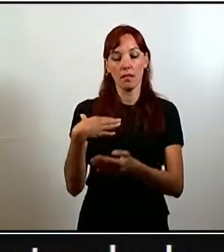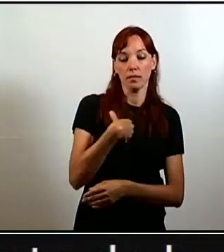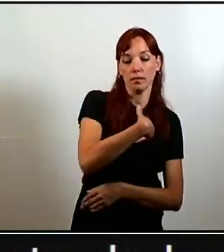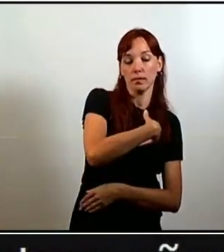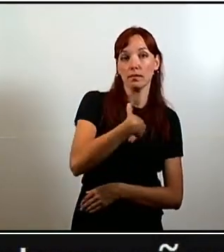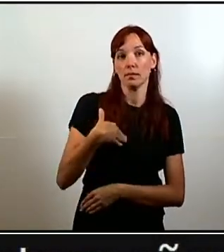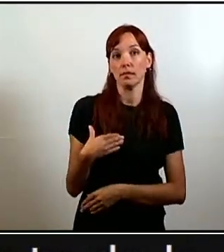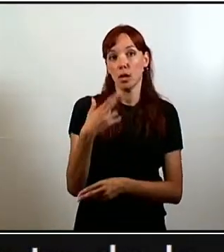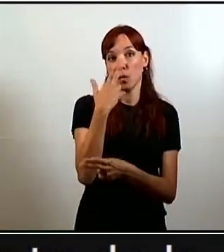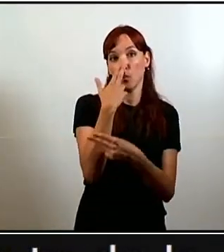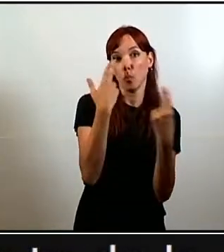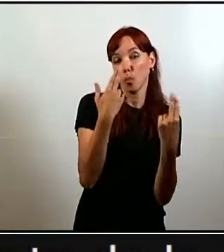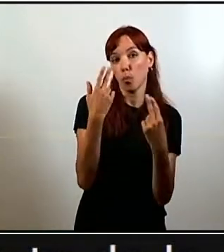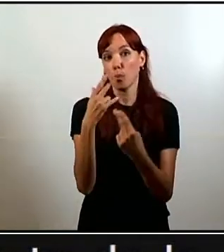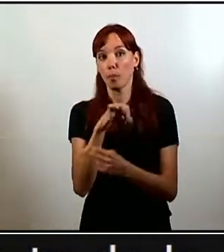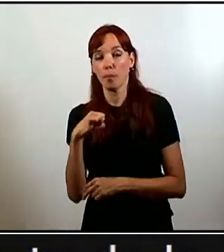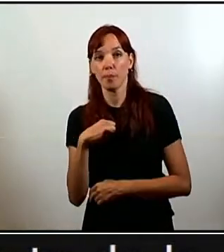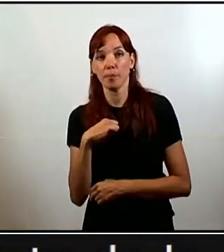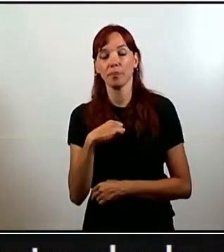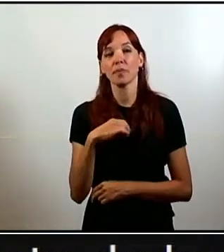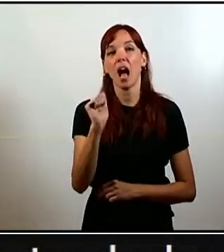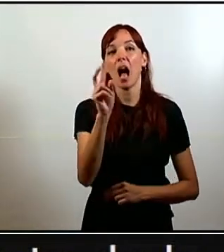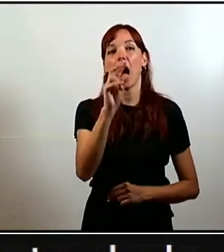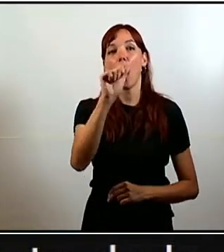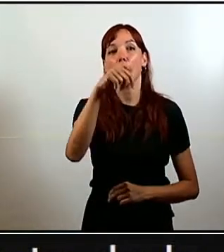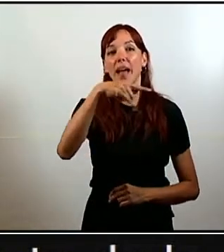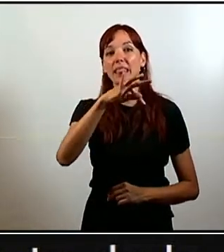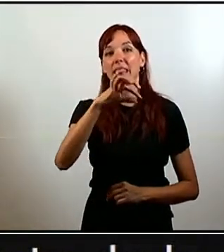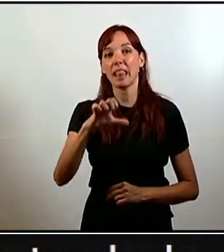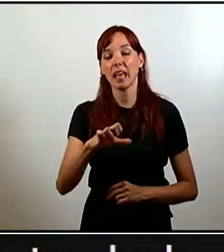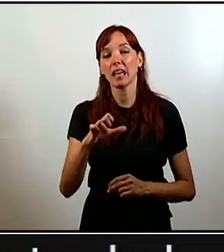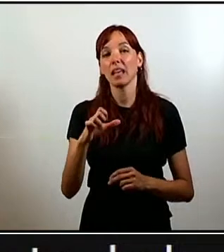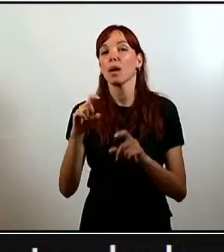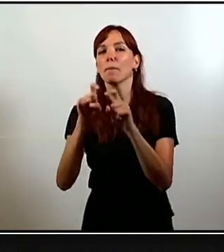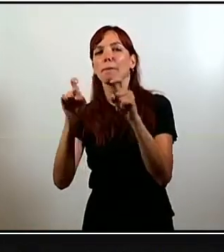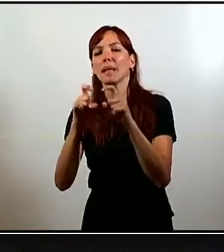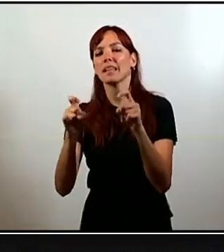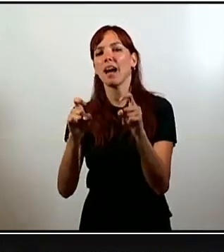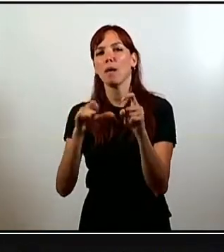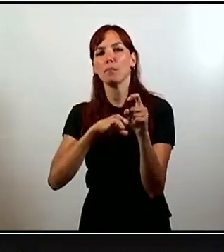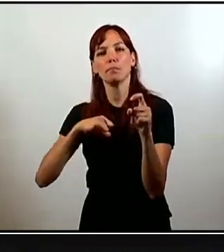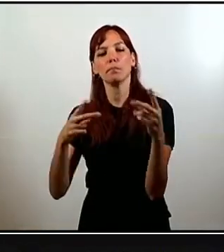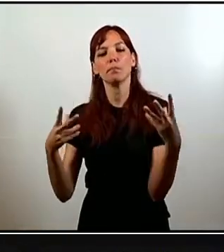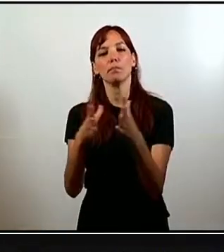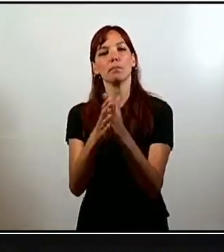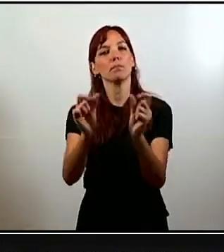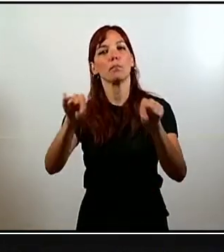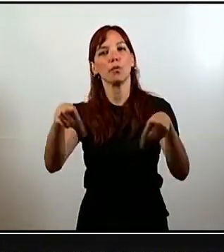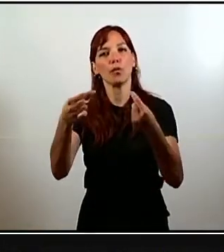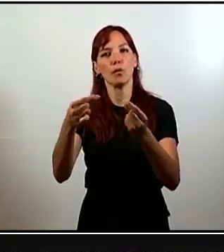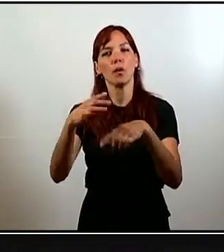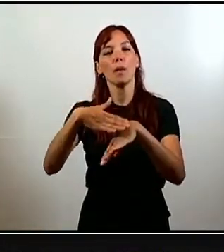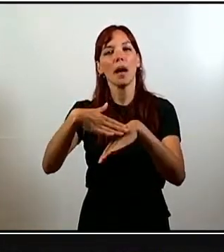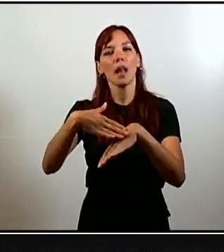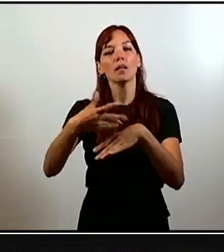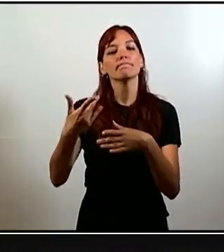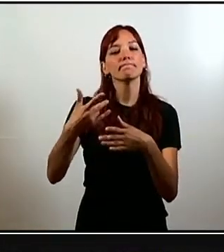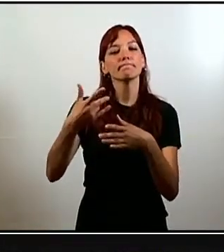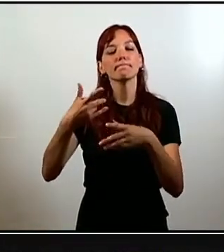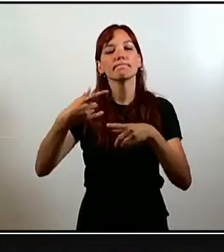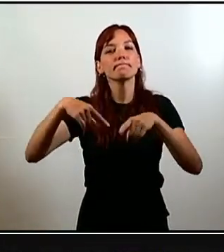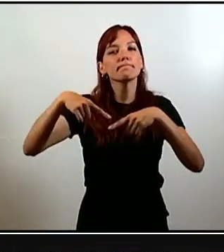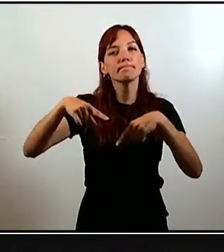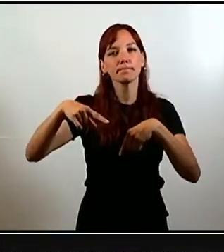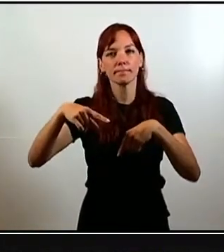entre Avante y la empresa Medway, que va a gestionar la actividad de los espacios logísticos y que se va a encargar de la